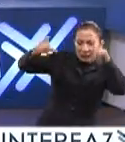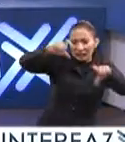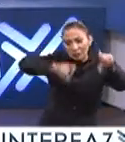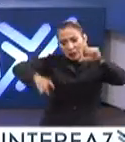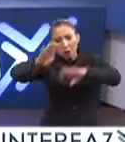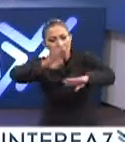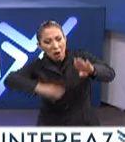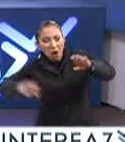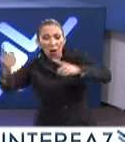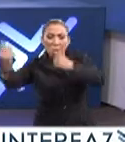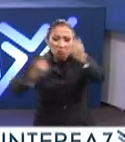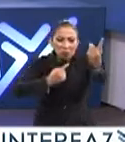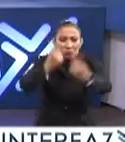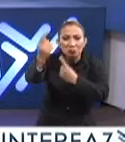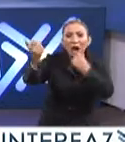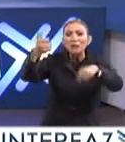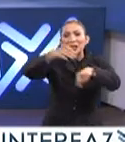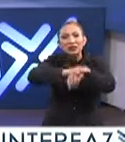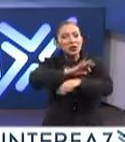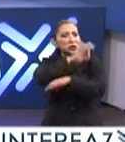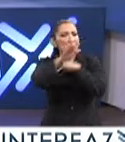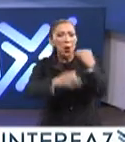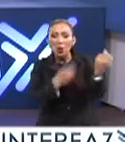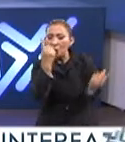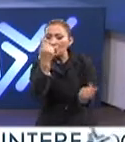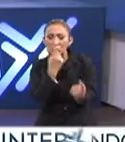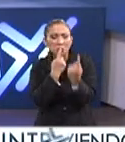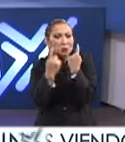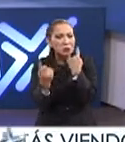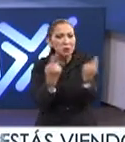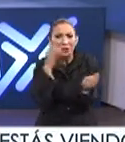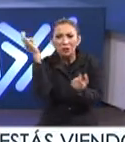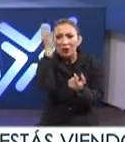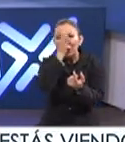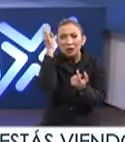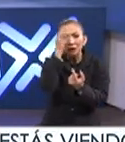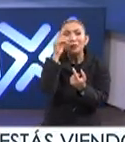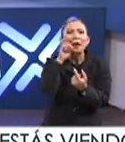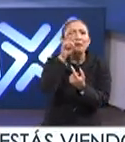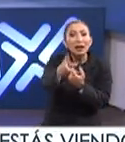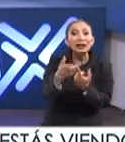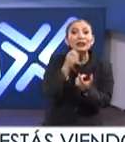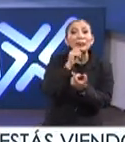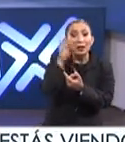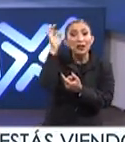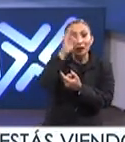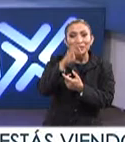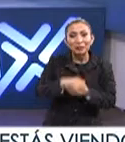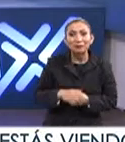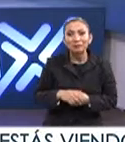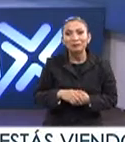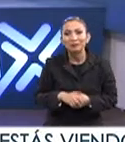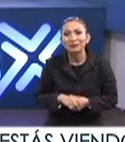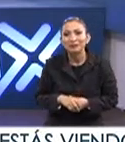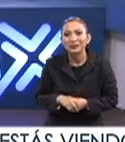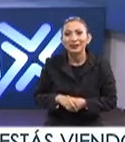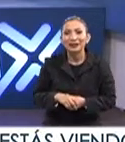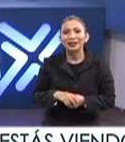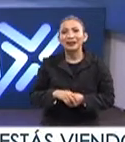químicos, biólogos, sociólogos, administradores, filósofos. Incluso filósofos.